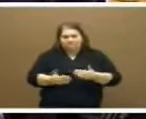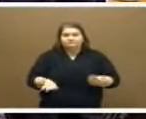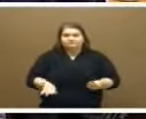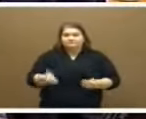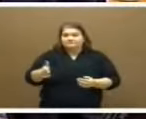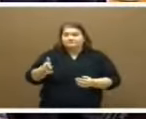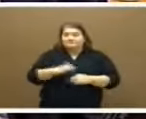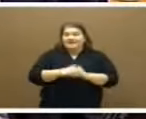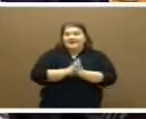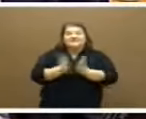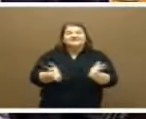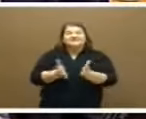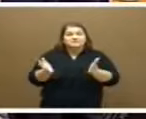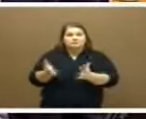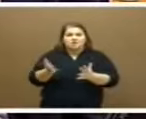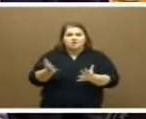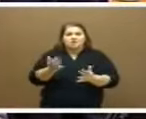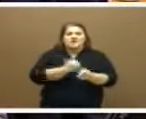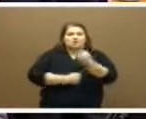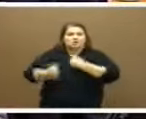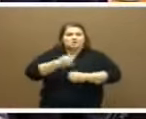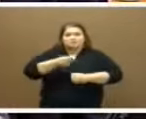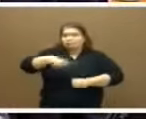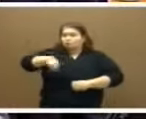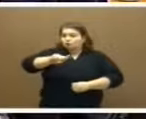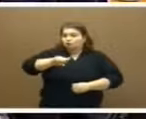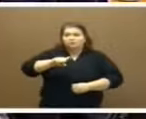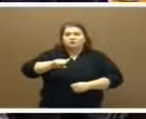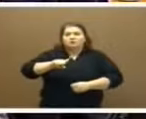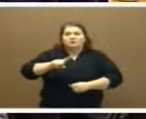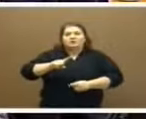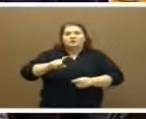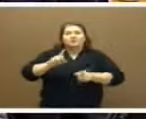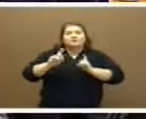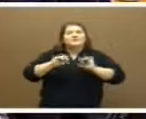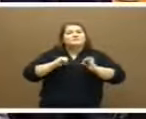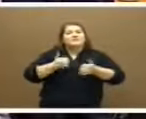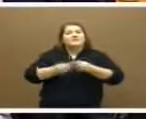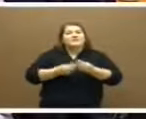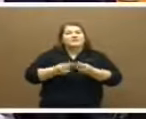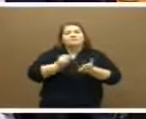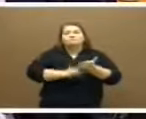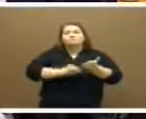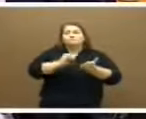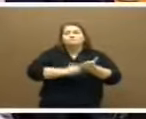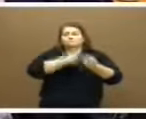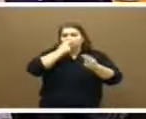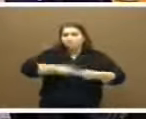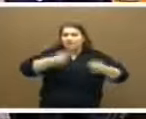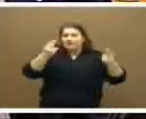en el estímulo económico. Ustedes, de forma tibia, ponen en marcha planes de contratación pública